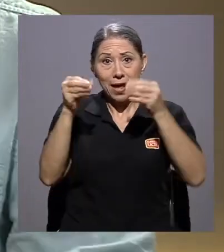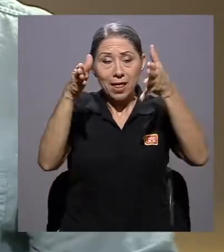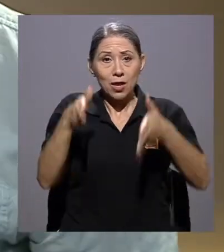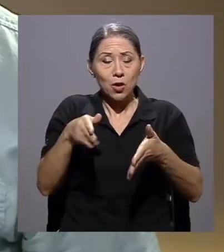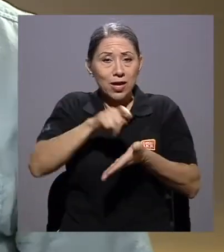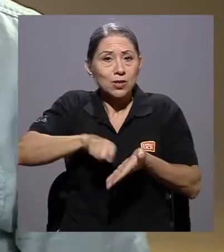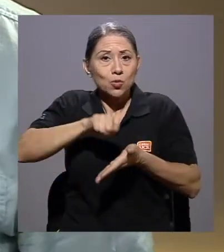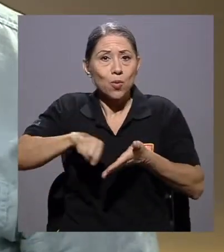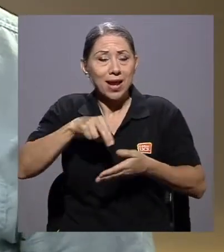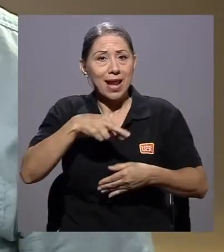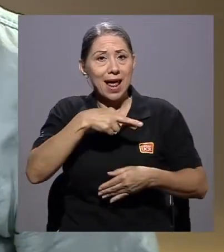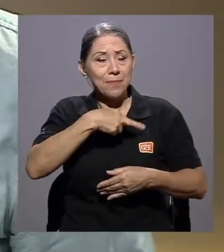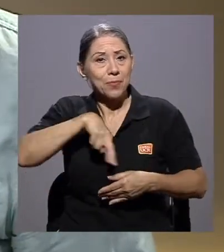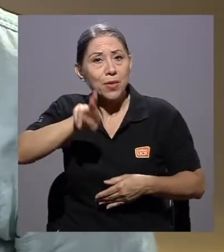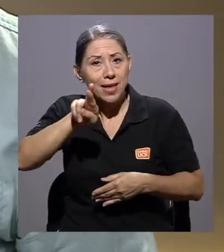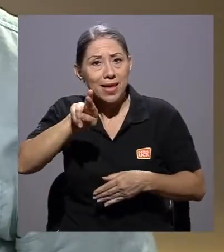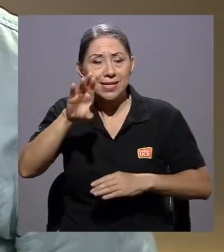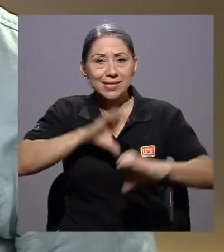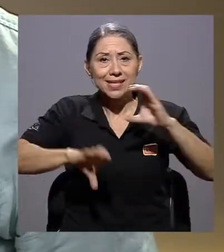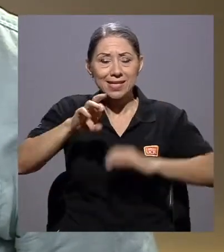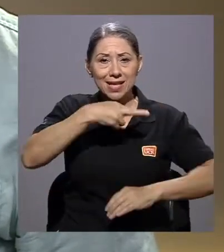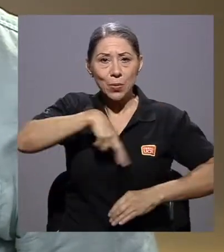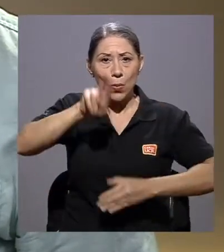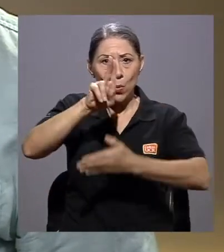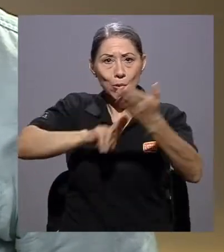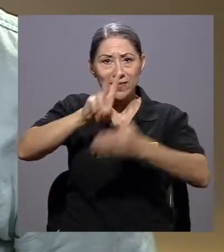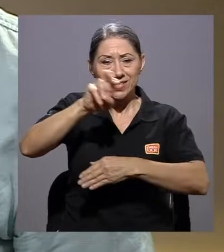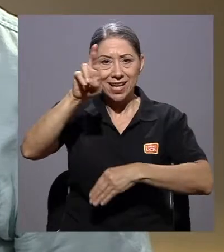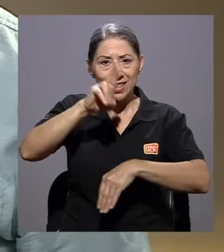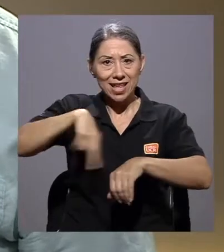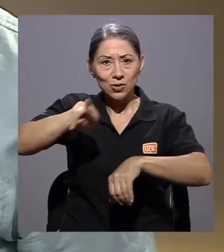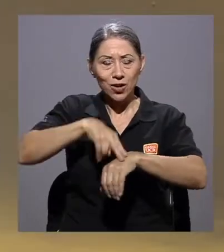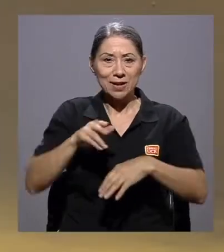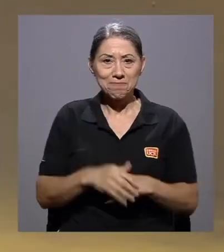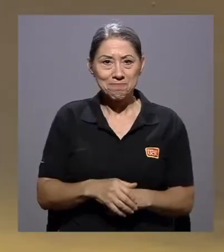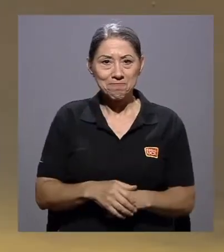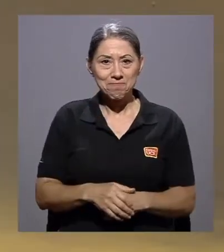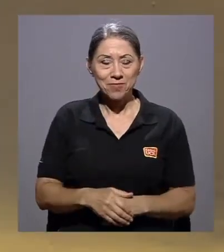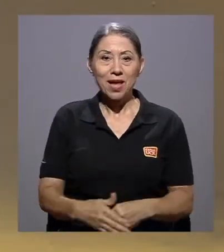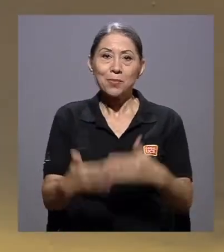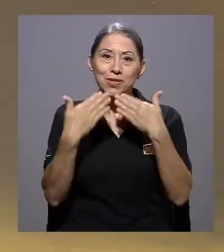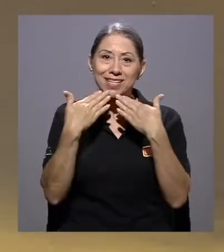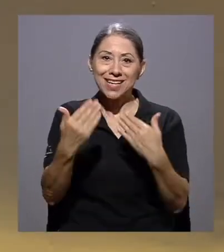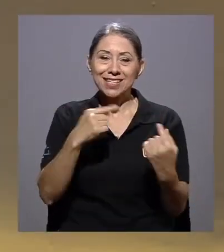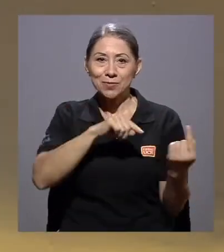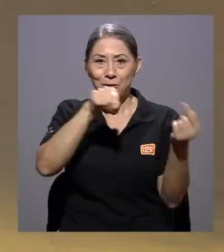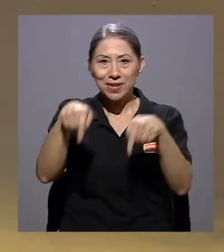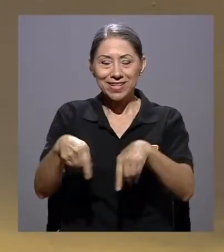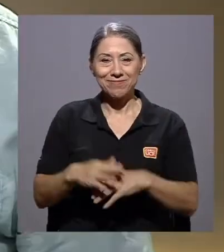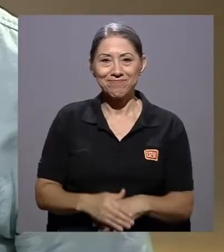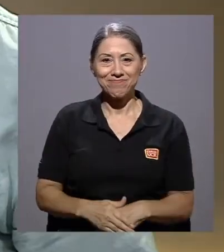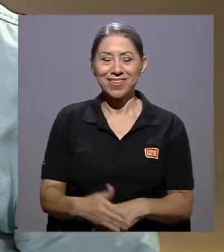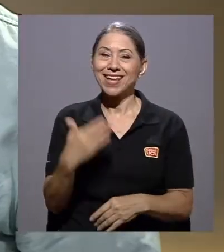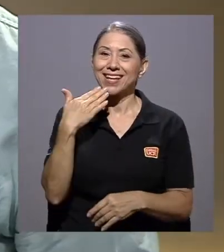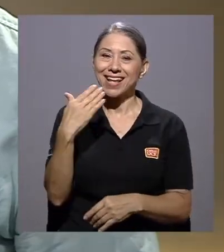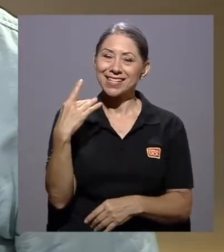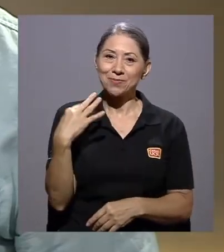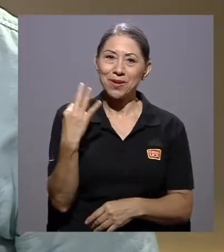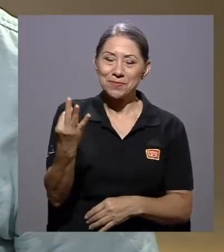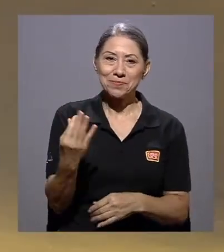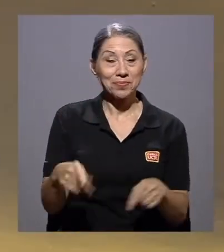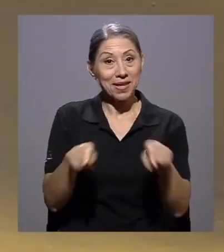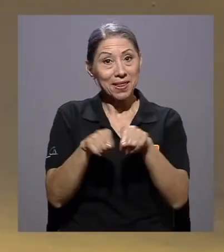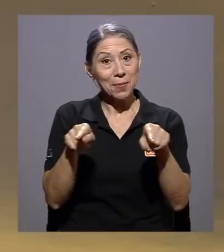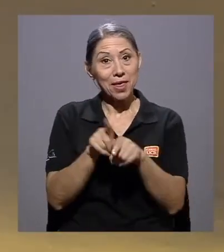la Escuela Ecuménica de Ciencias de la Religión de la Universidad Nacional. Jonathan, muchas gracias por venir. Gracias a vos por la